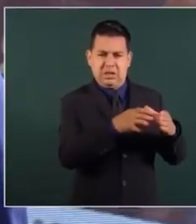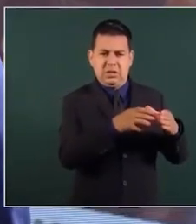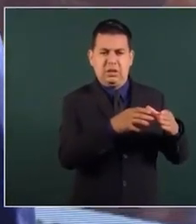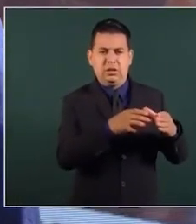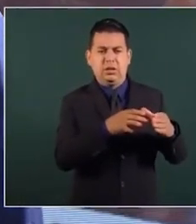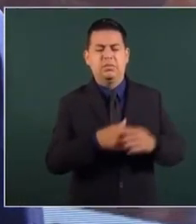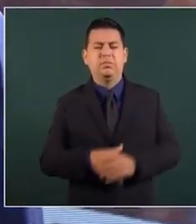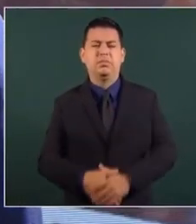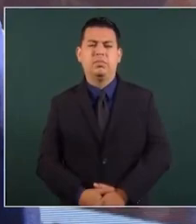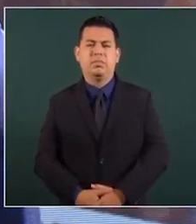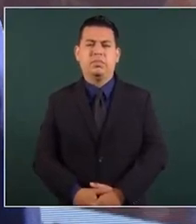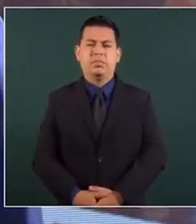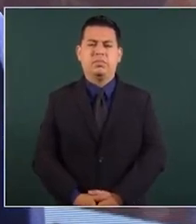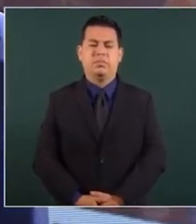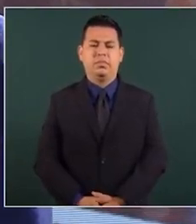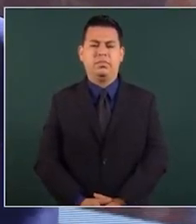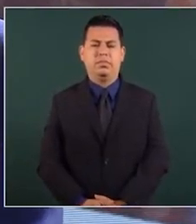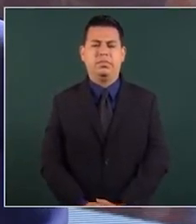por qué se le